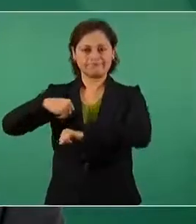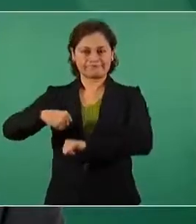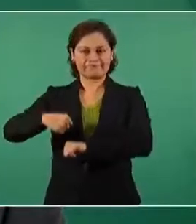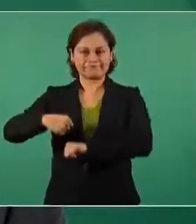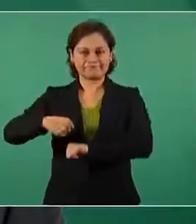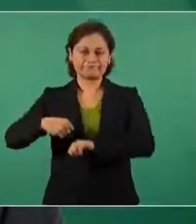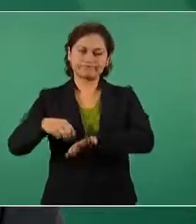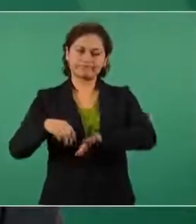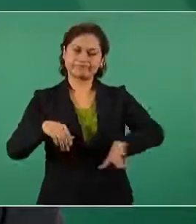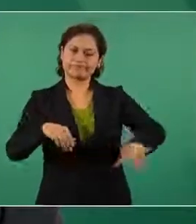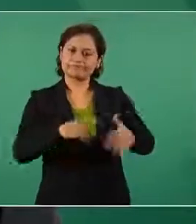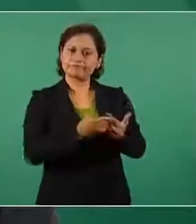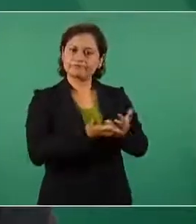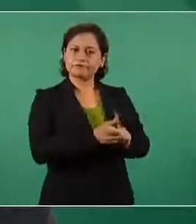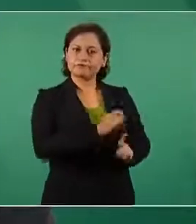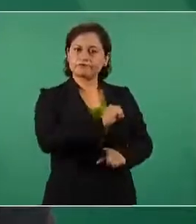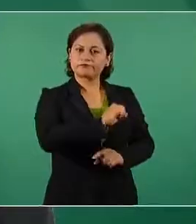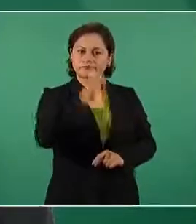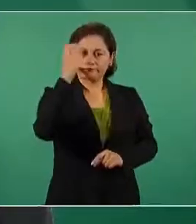Ya hay una frontera.